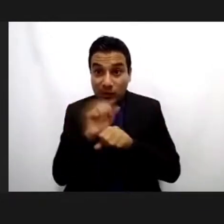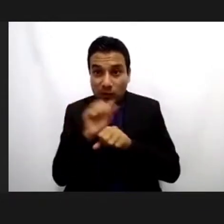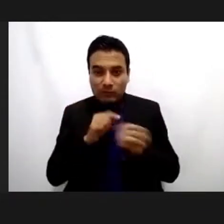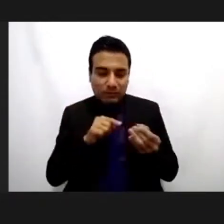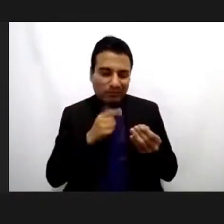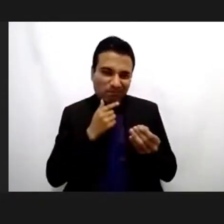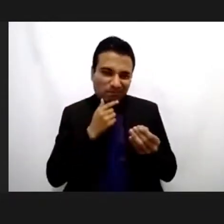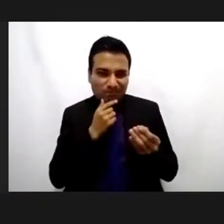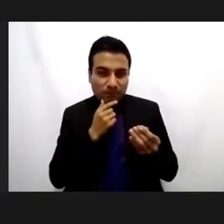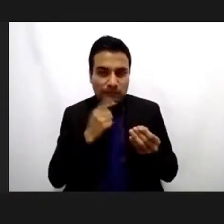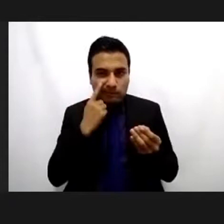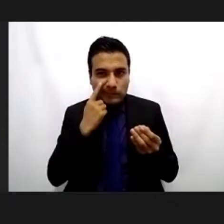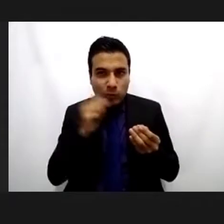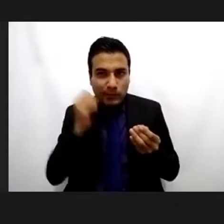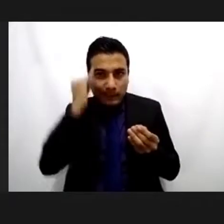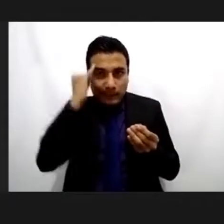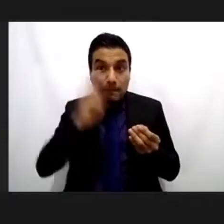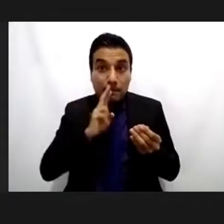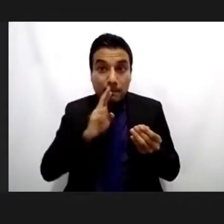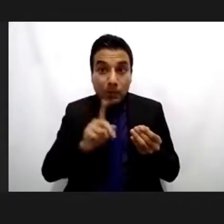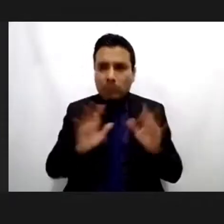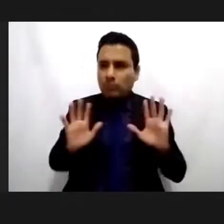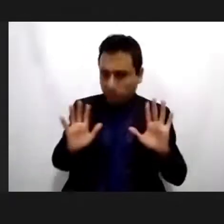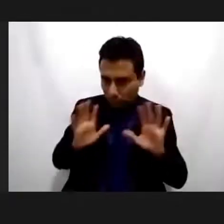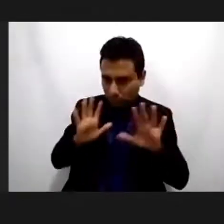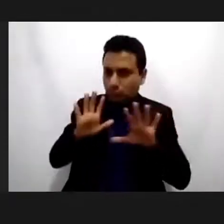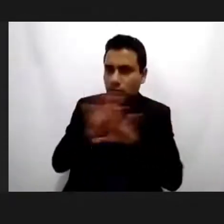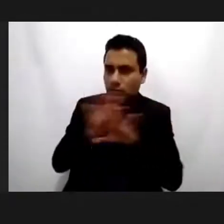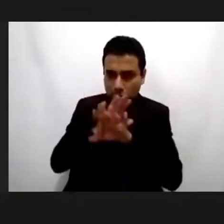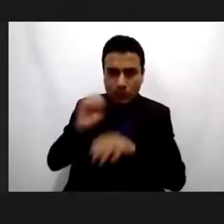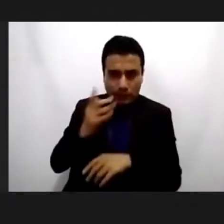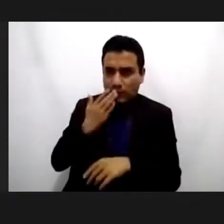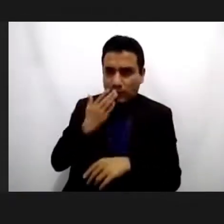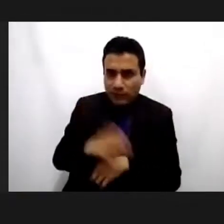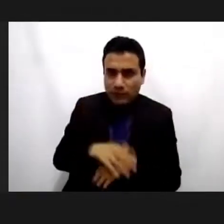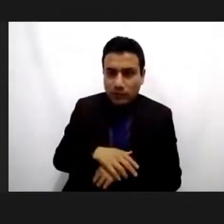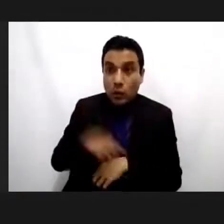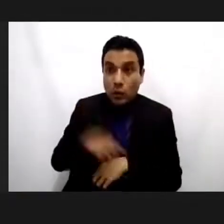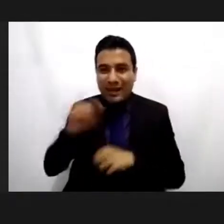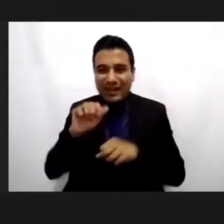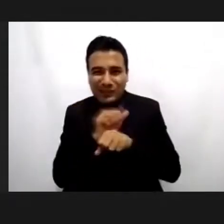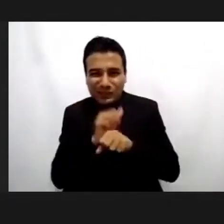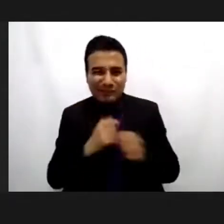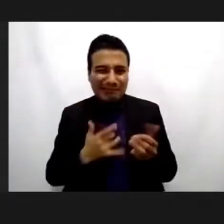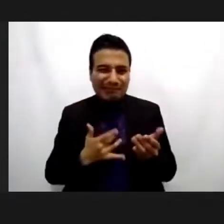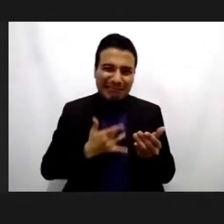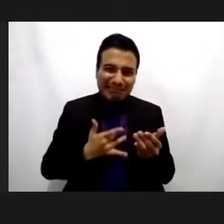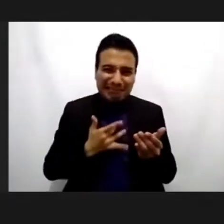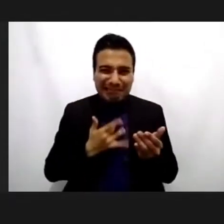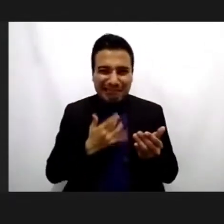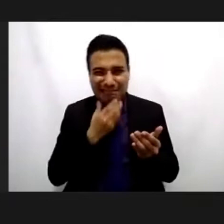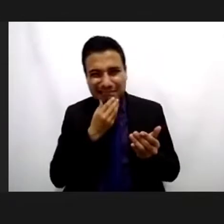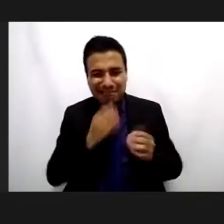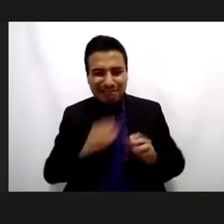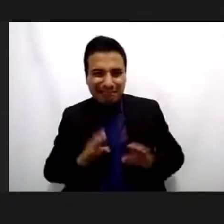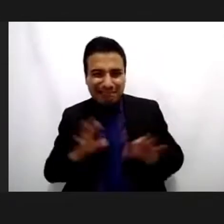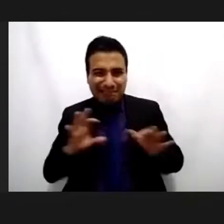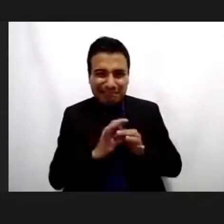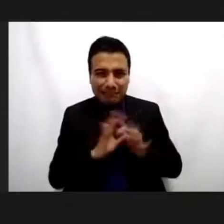cosas mejores o cuando encuentra cosas que no logra resolver, o muchas veces